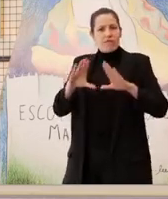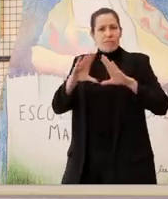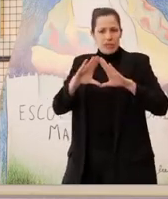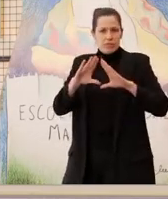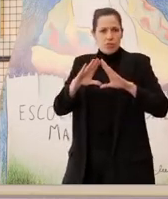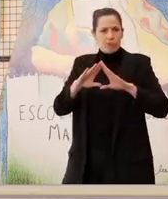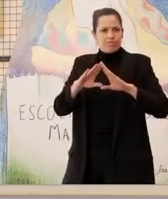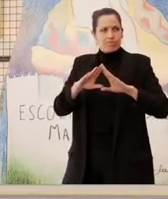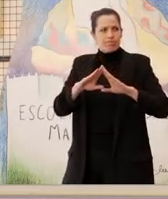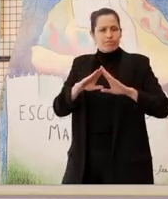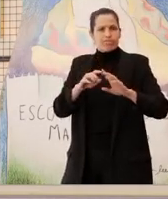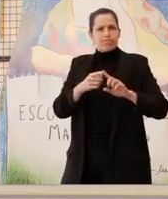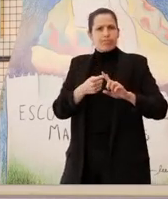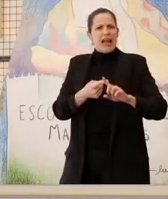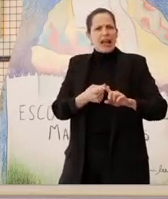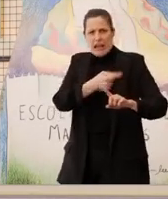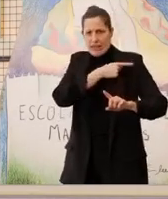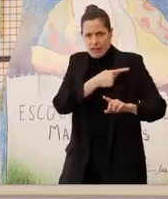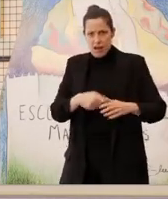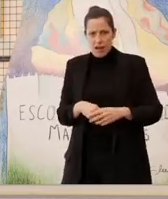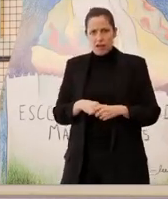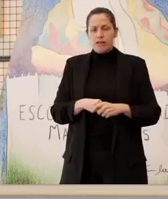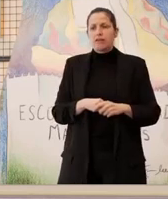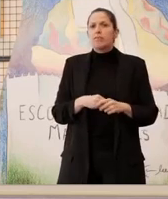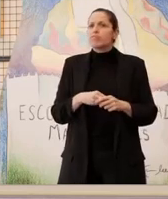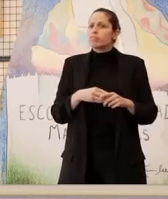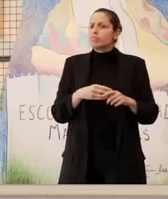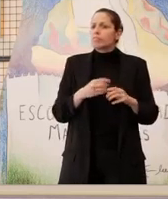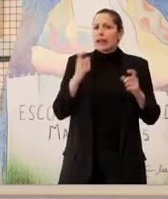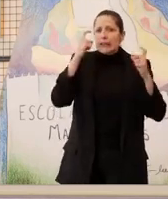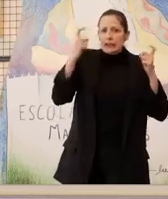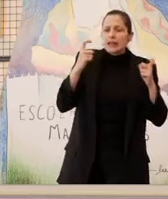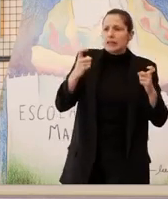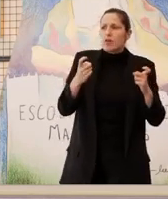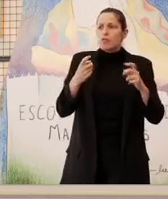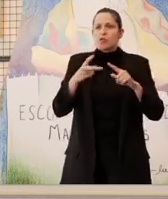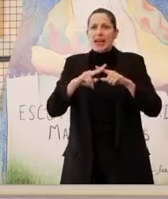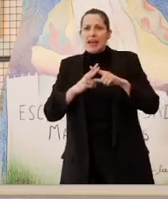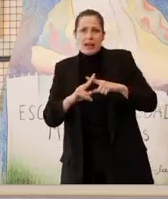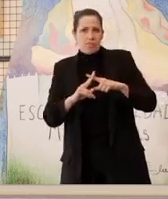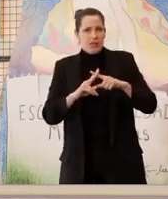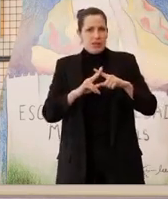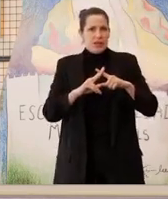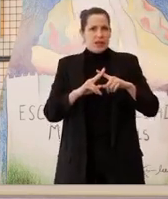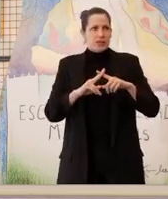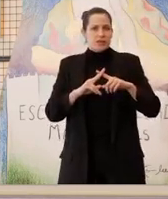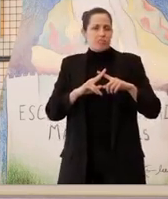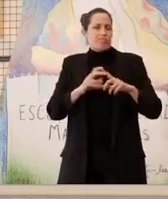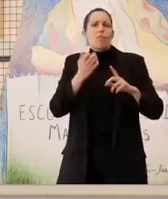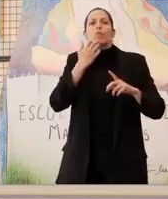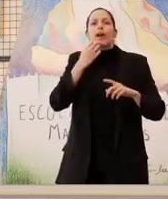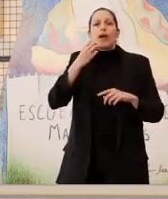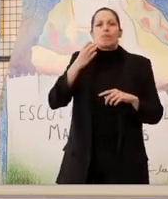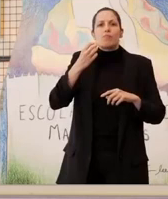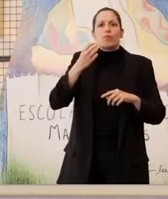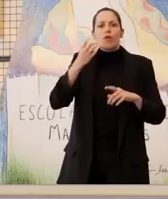utilizamos herramientas por ejemplo es mi caso herramientas marxistas para poder interpretar la realidad de modo que el suelo